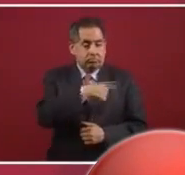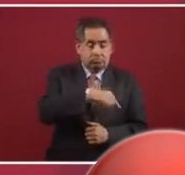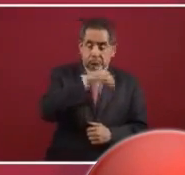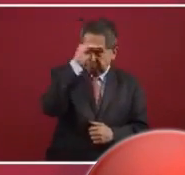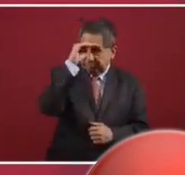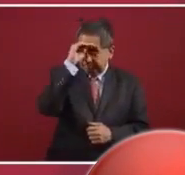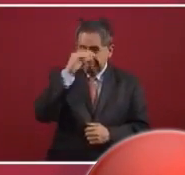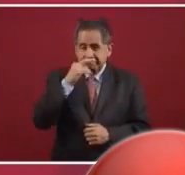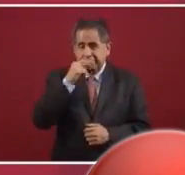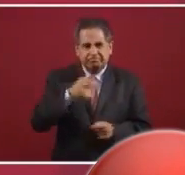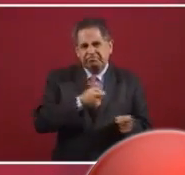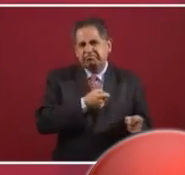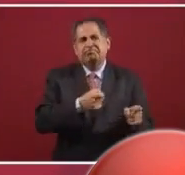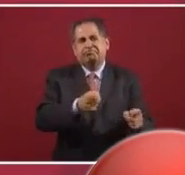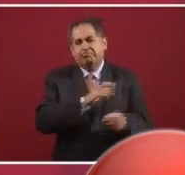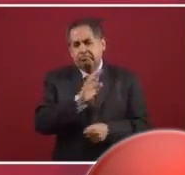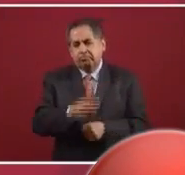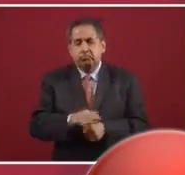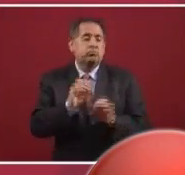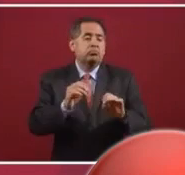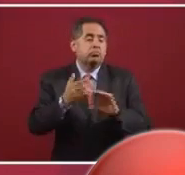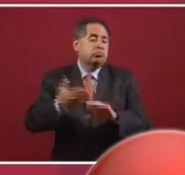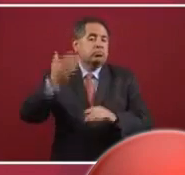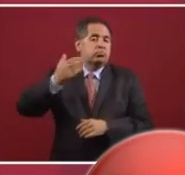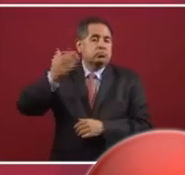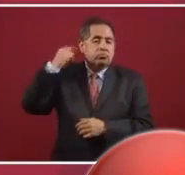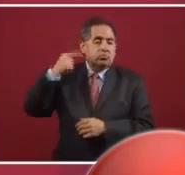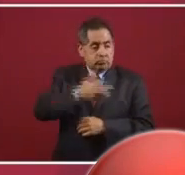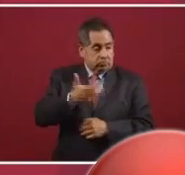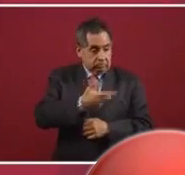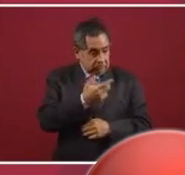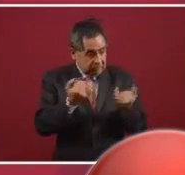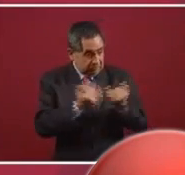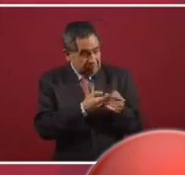piensan o les tocó actuar de esa manera,